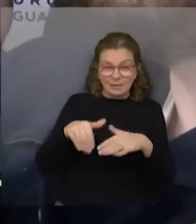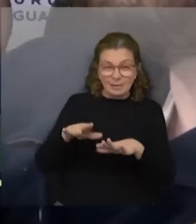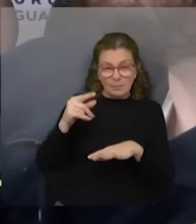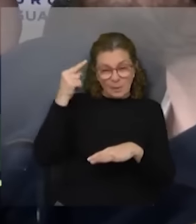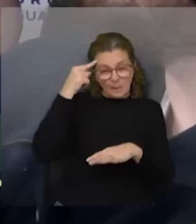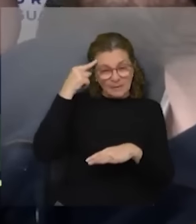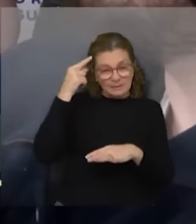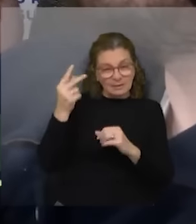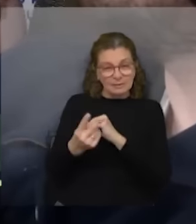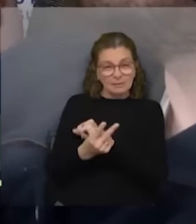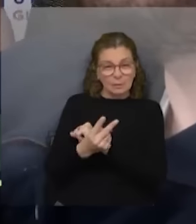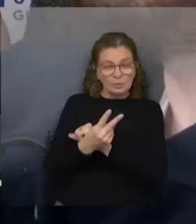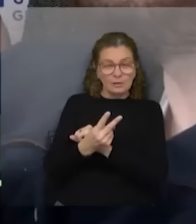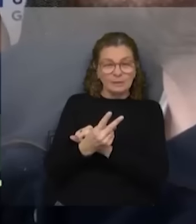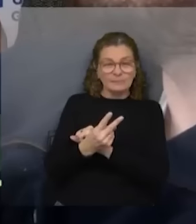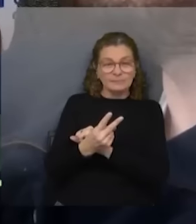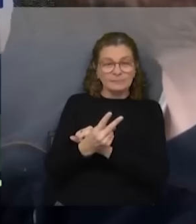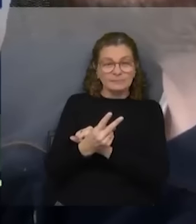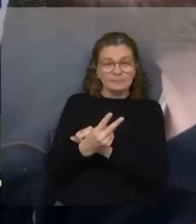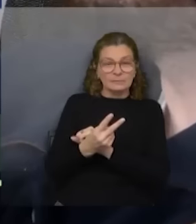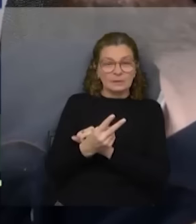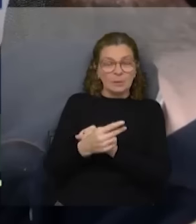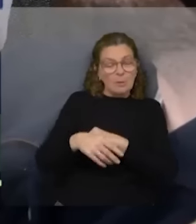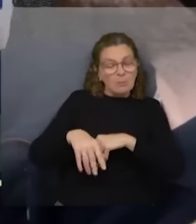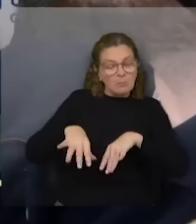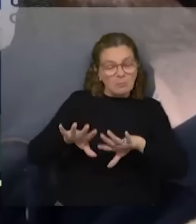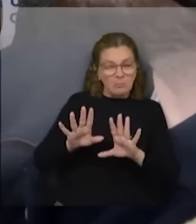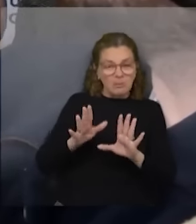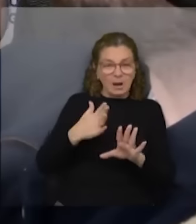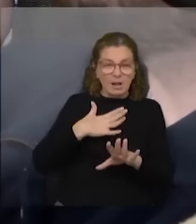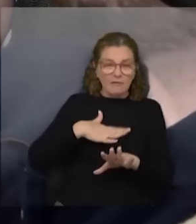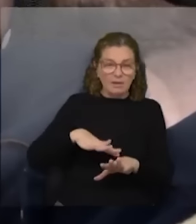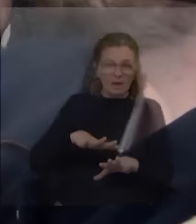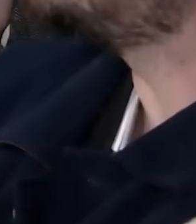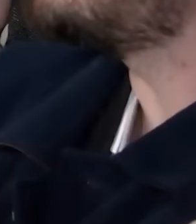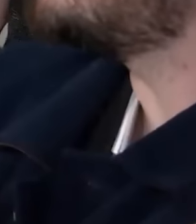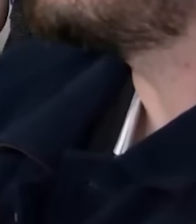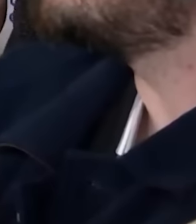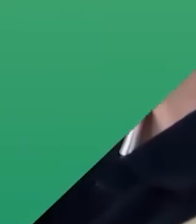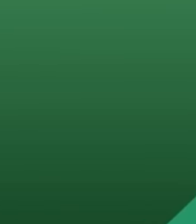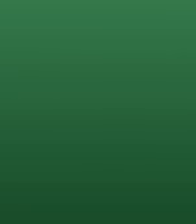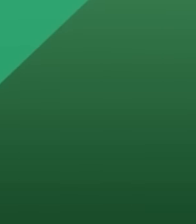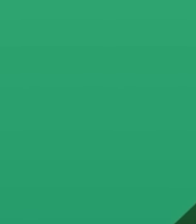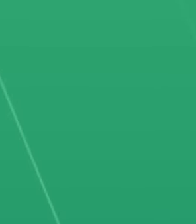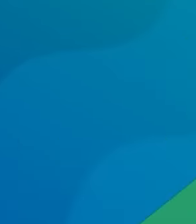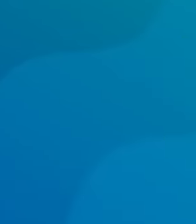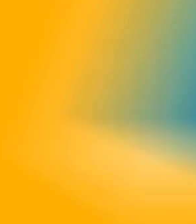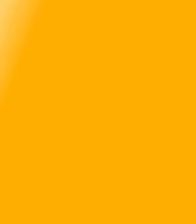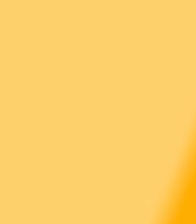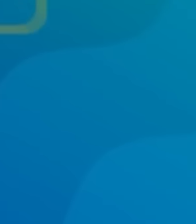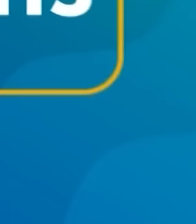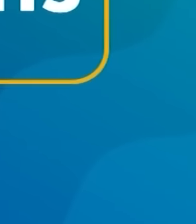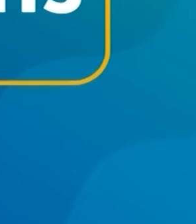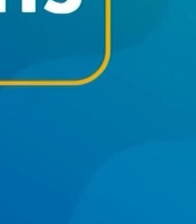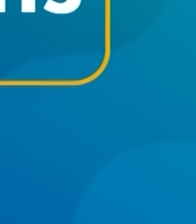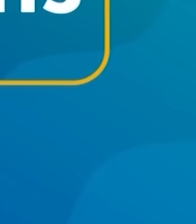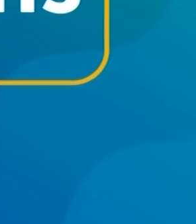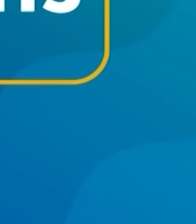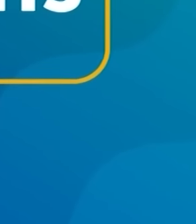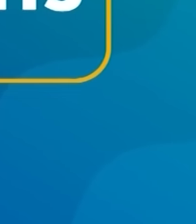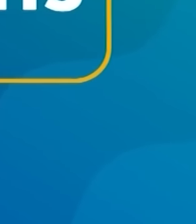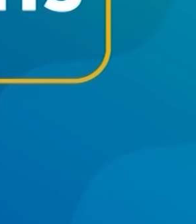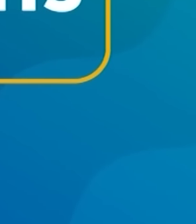de seguridad con tanta banalidad o actitud tan banal presentó an tu prepago en la